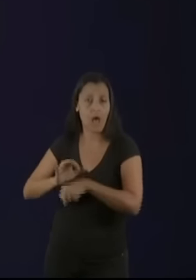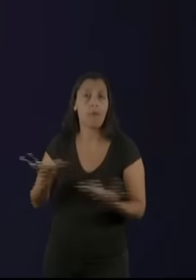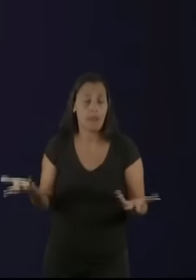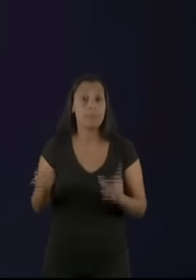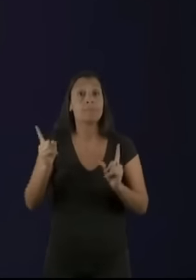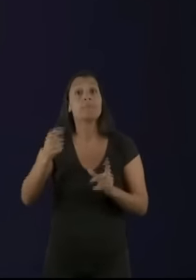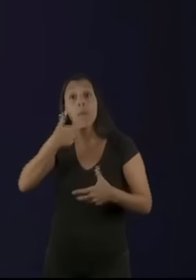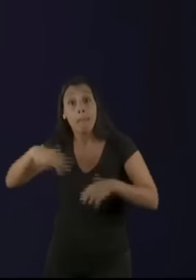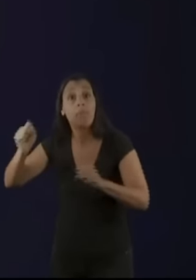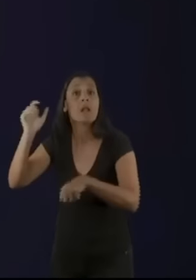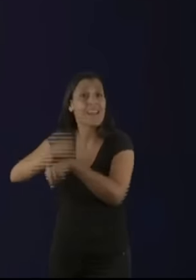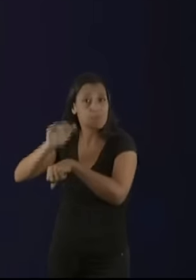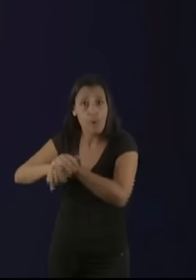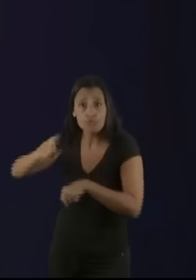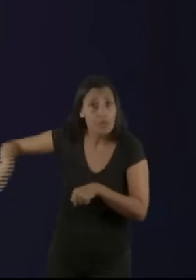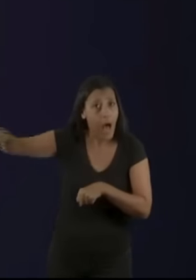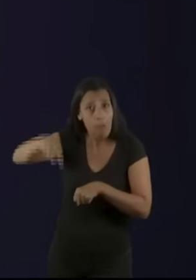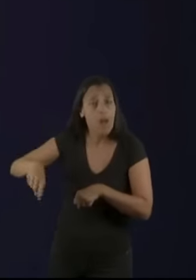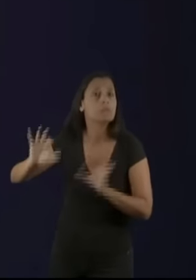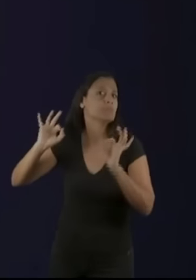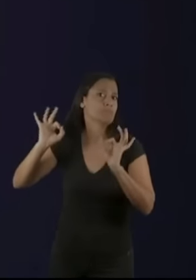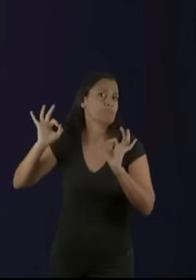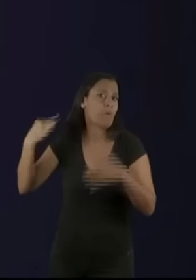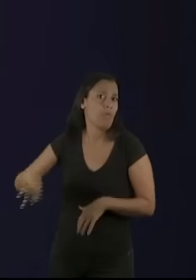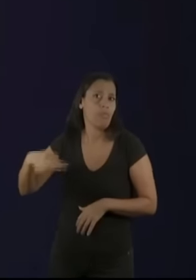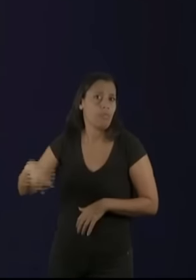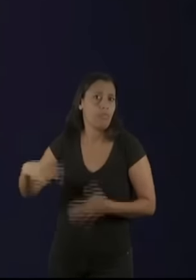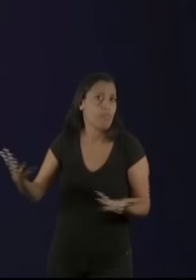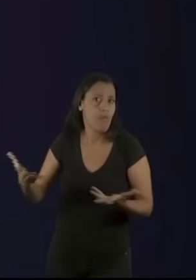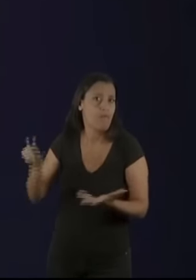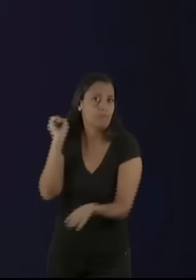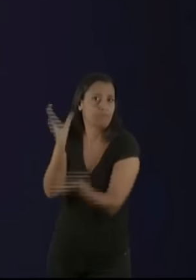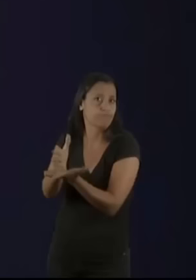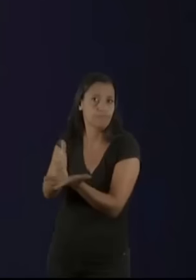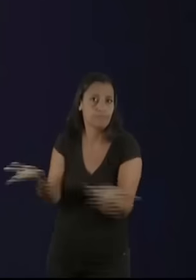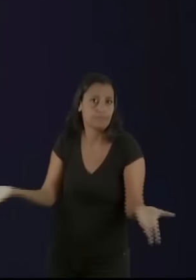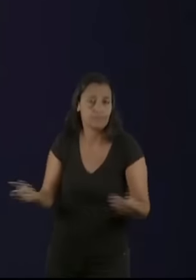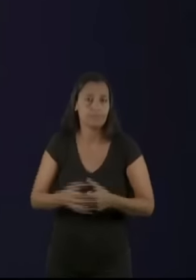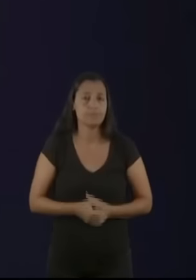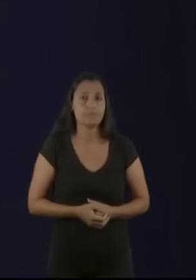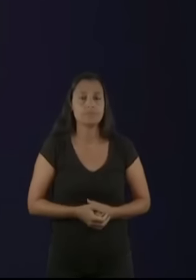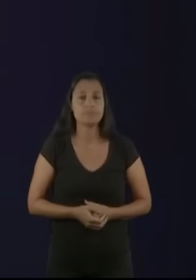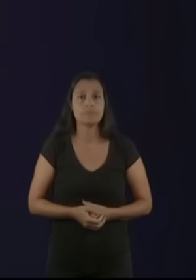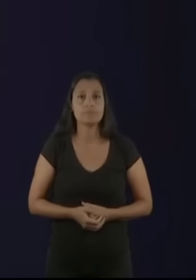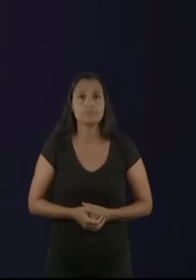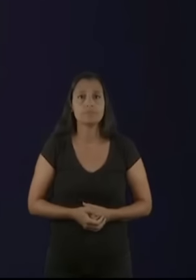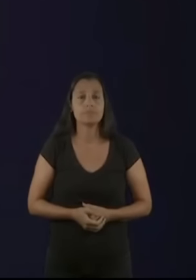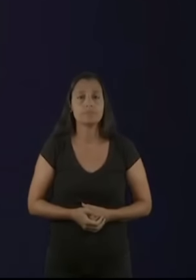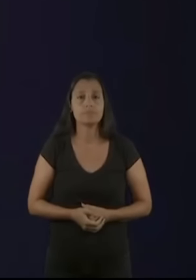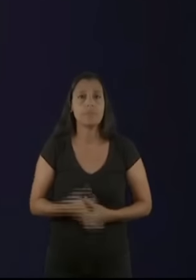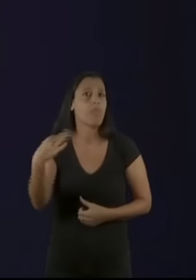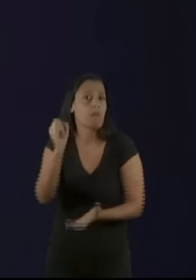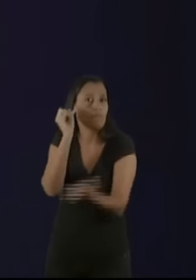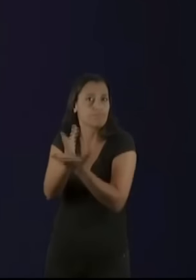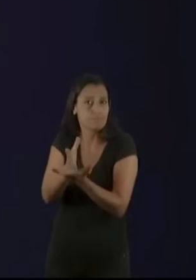responsables eh efectivamente paguen sus paguen sus actos paguen por sus